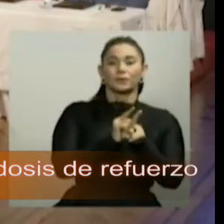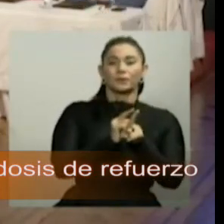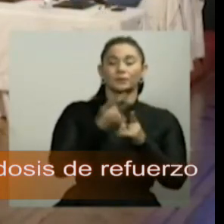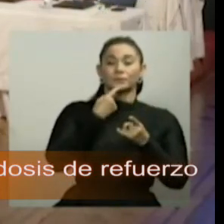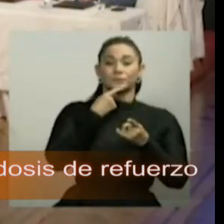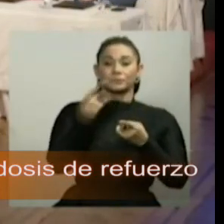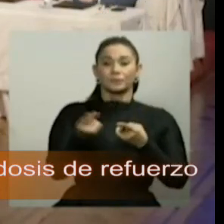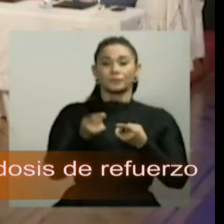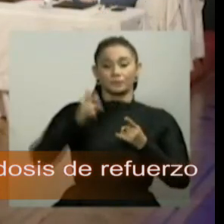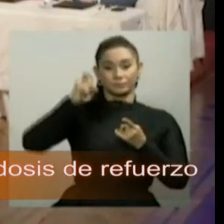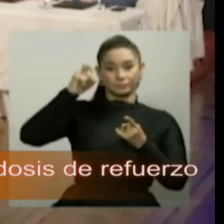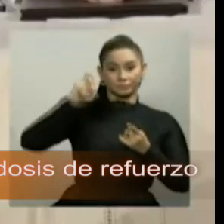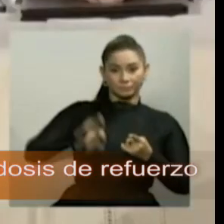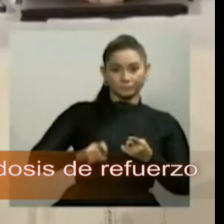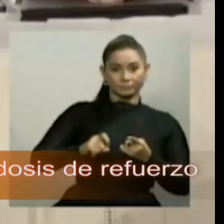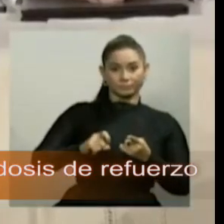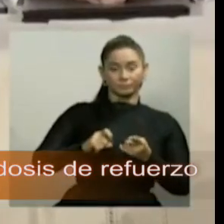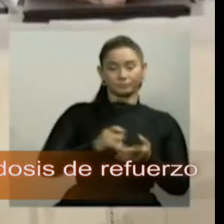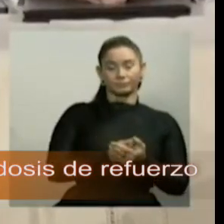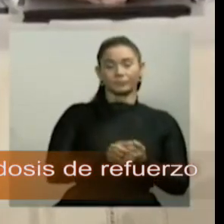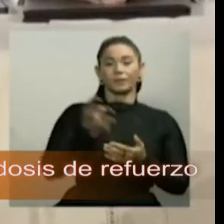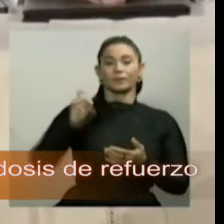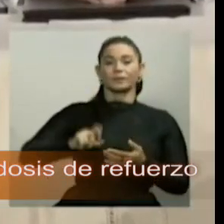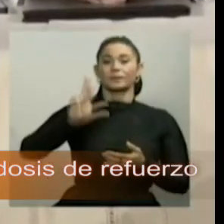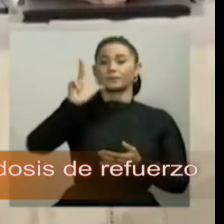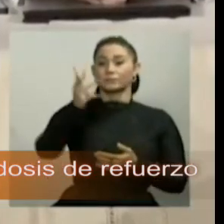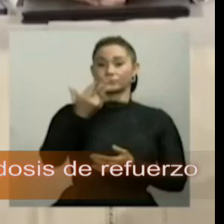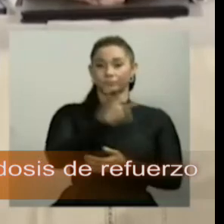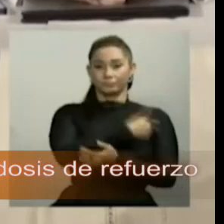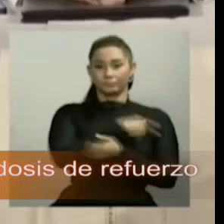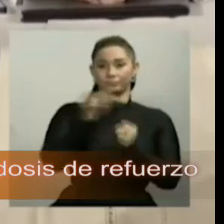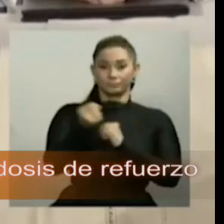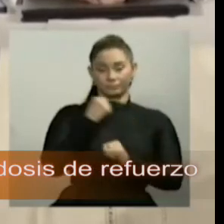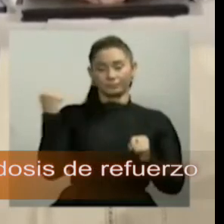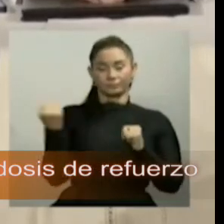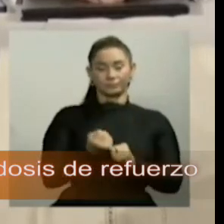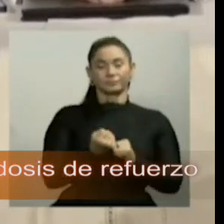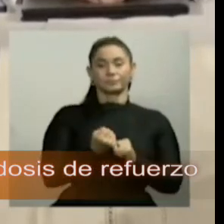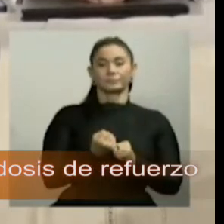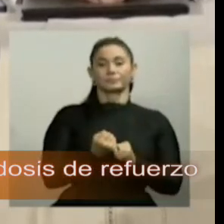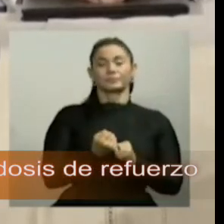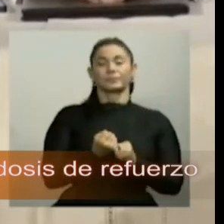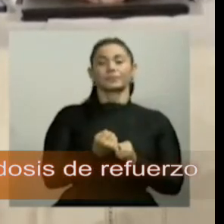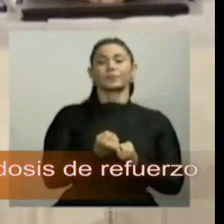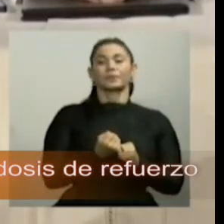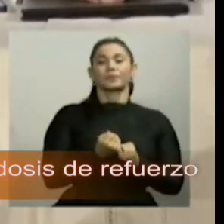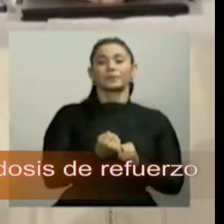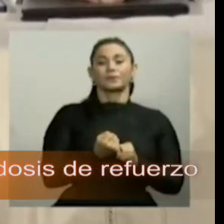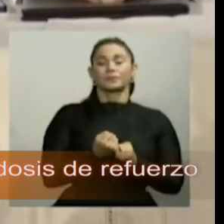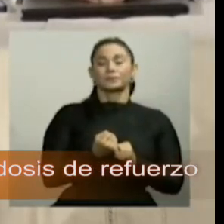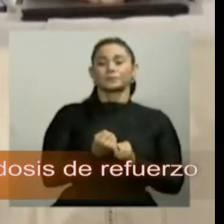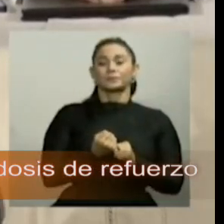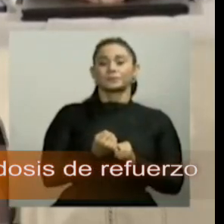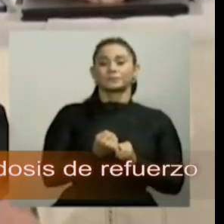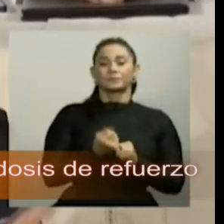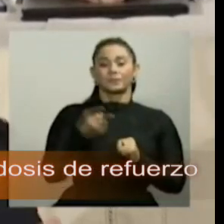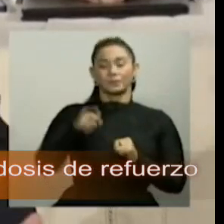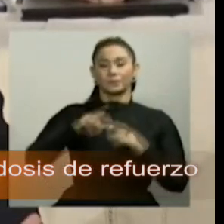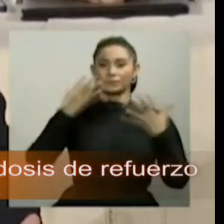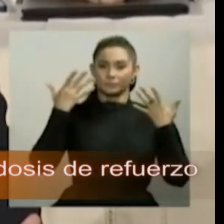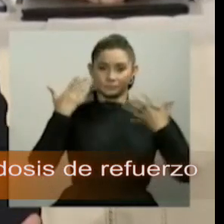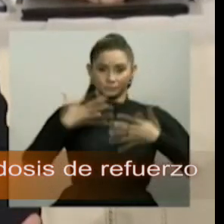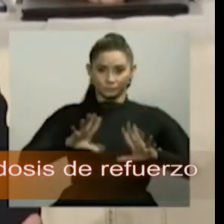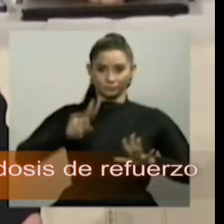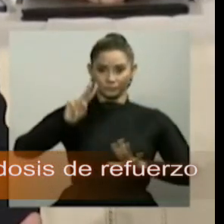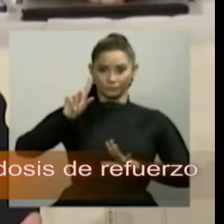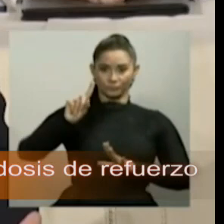necesita una dosis de refuerzo. Y en ese sentido, ya tenemos la primera